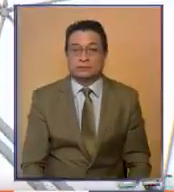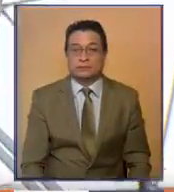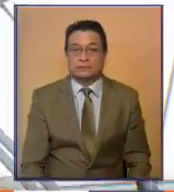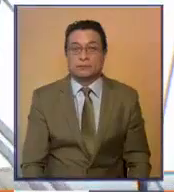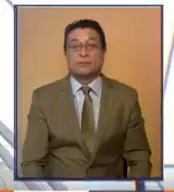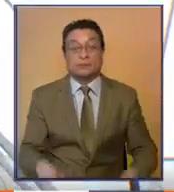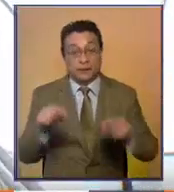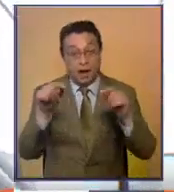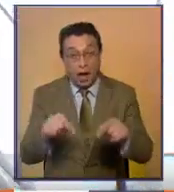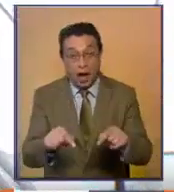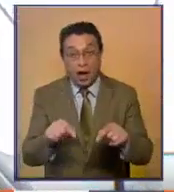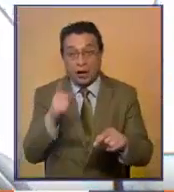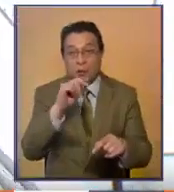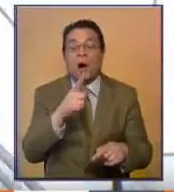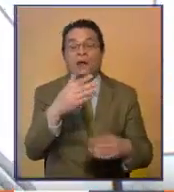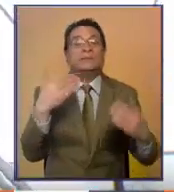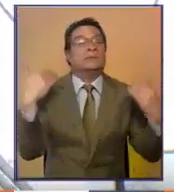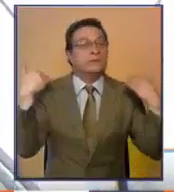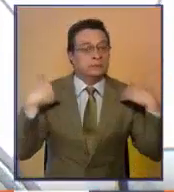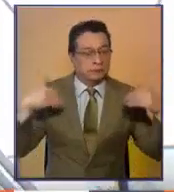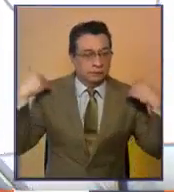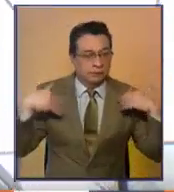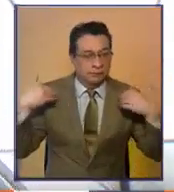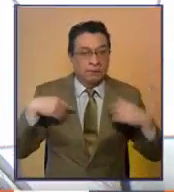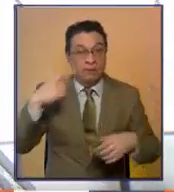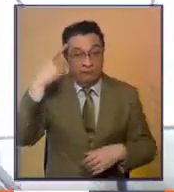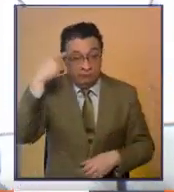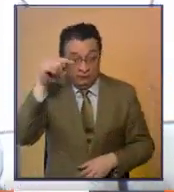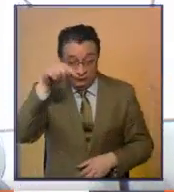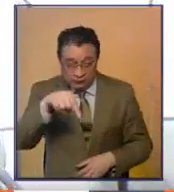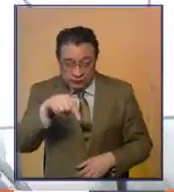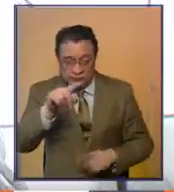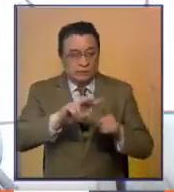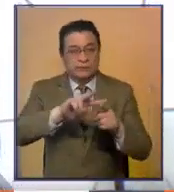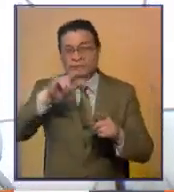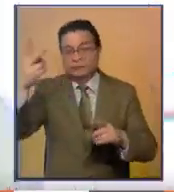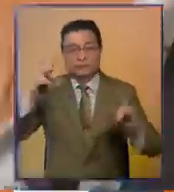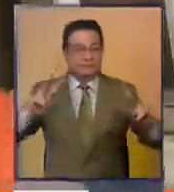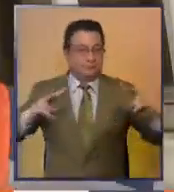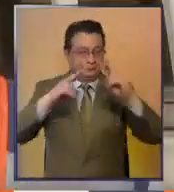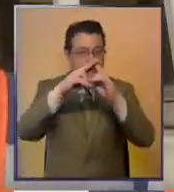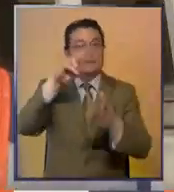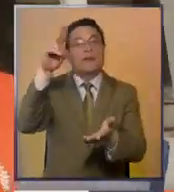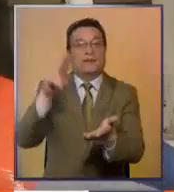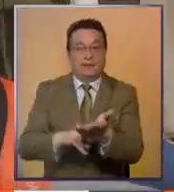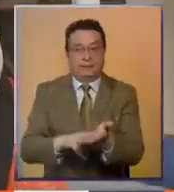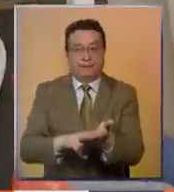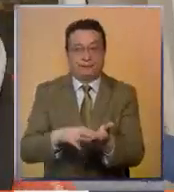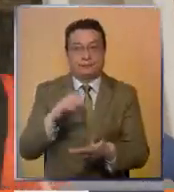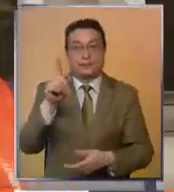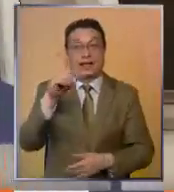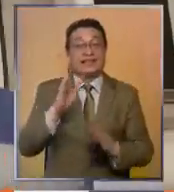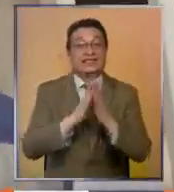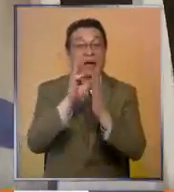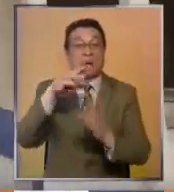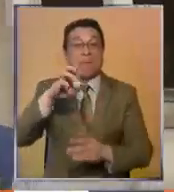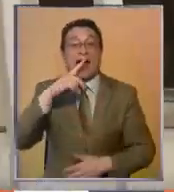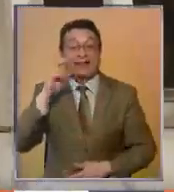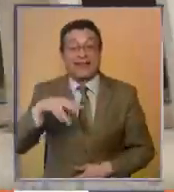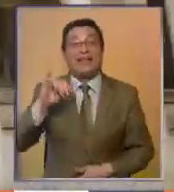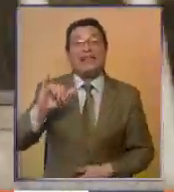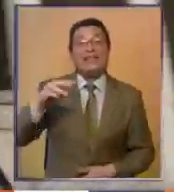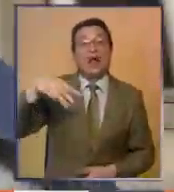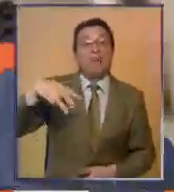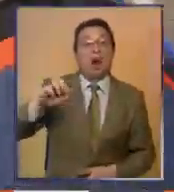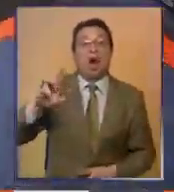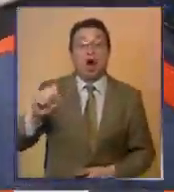Esta vez fue a modo de entrenamiento, pero de acá nos vamos a una construcción real. Carlos San Martín y su amigo Daniel Mora